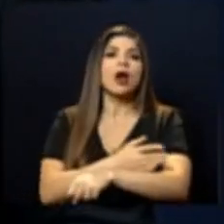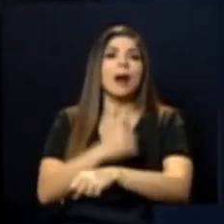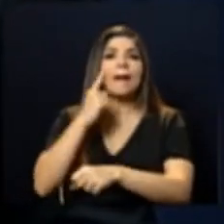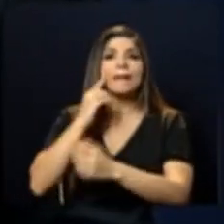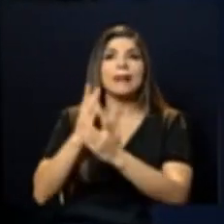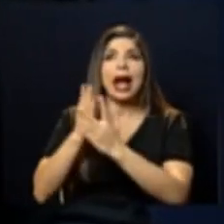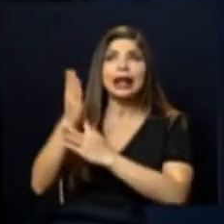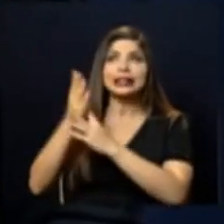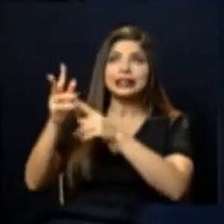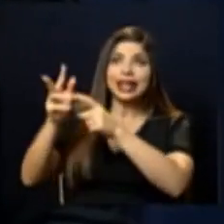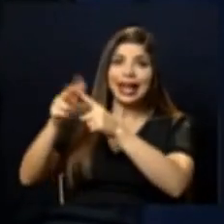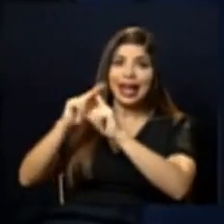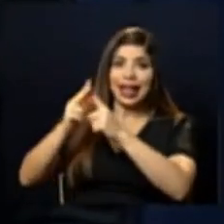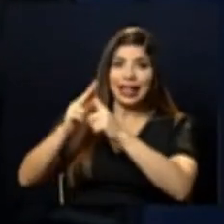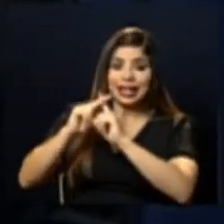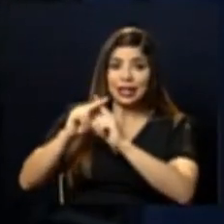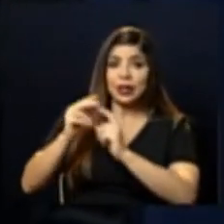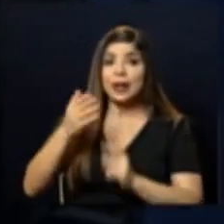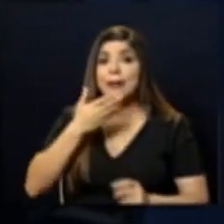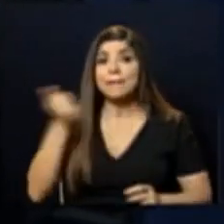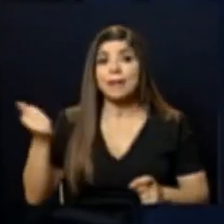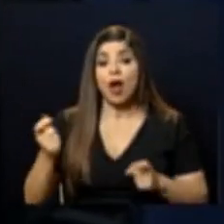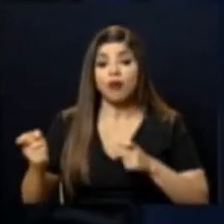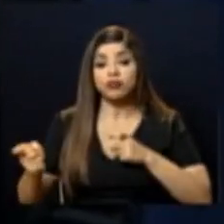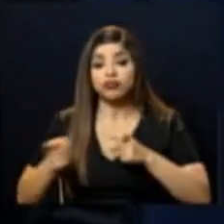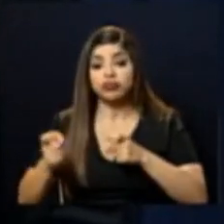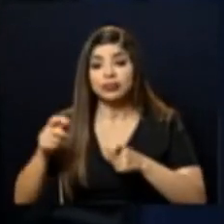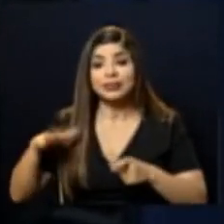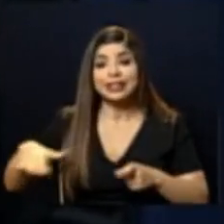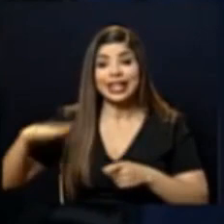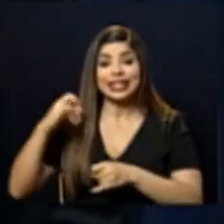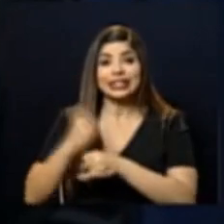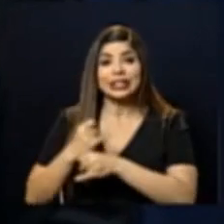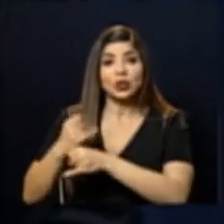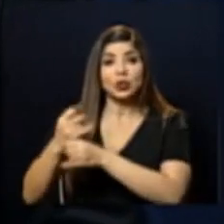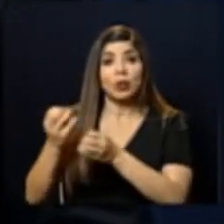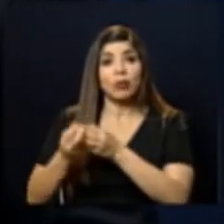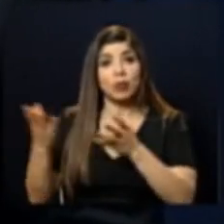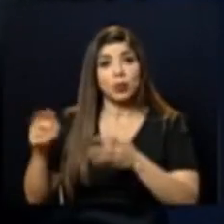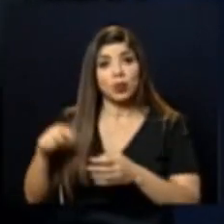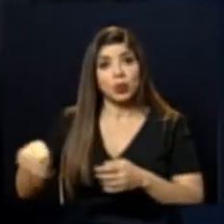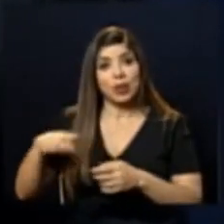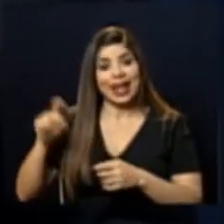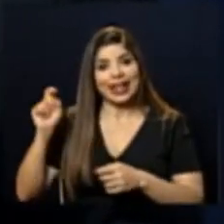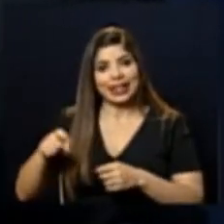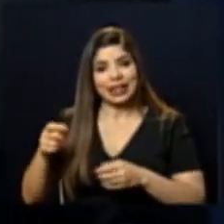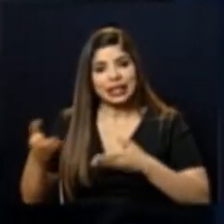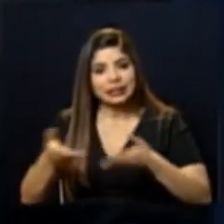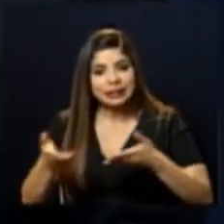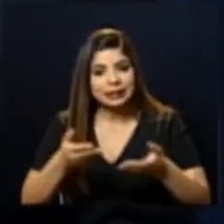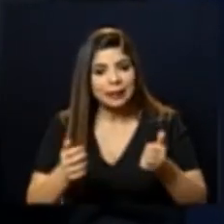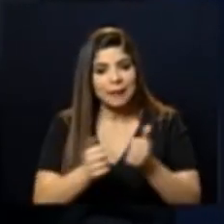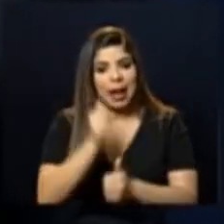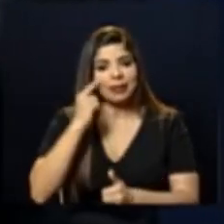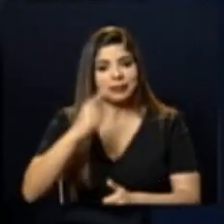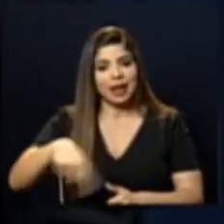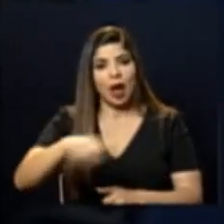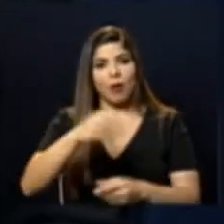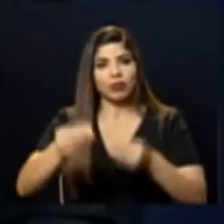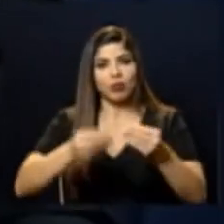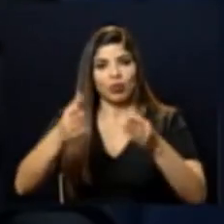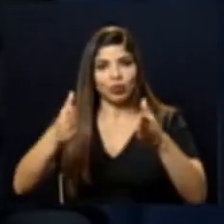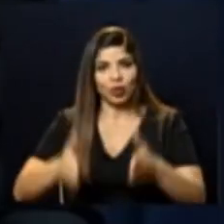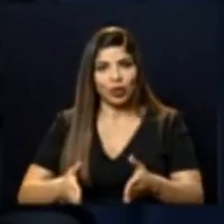al crédito y eficiencia de la institucionalidad pública para los sectores productivos.